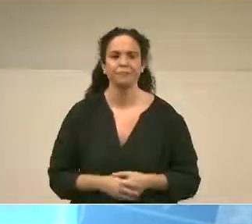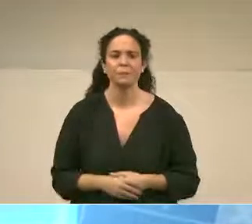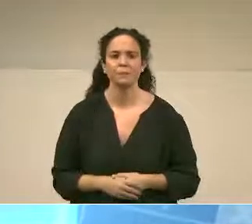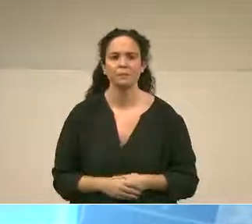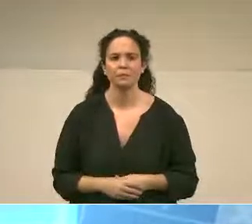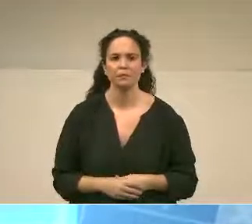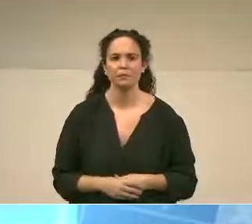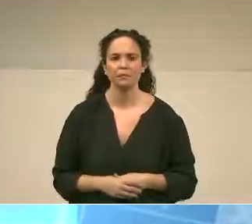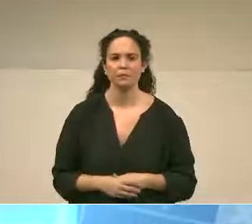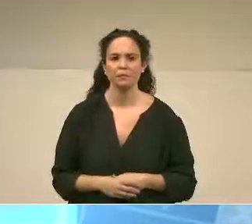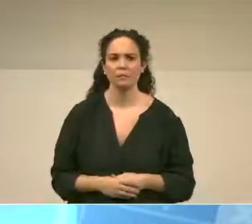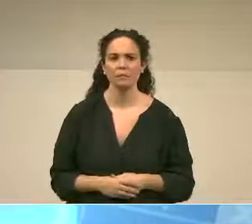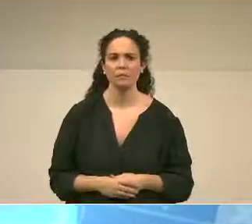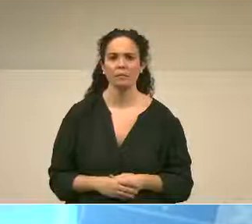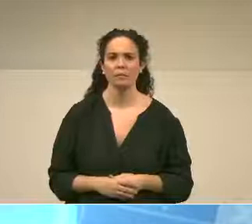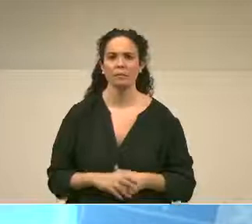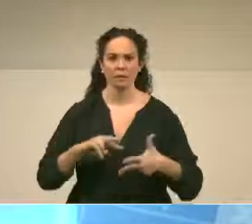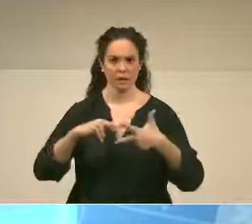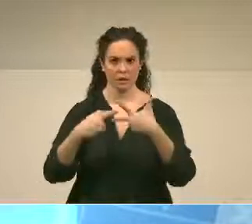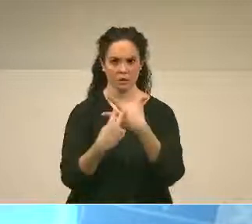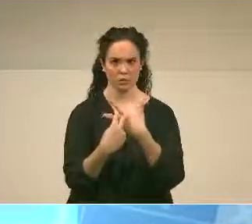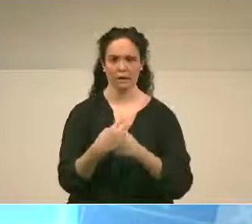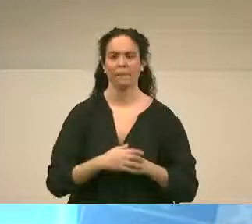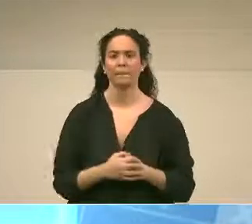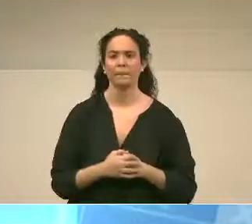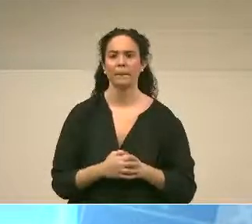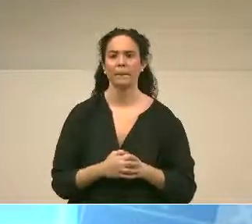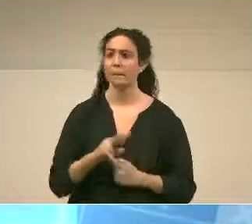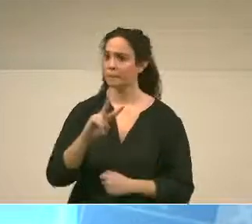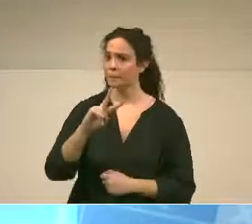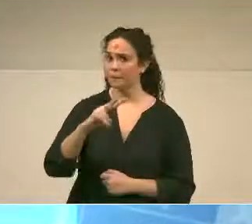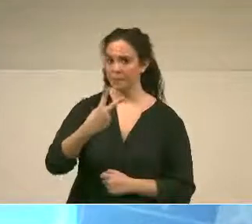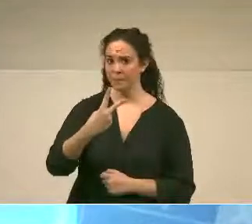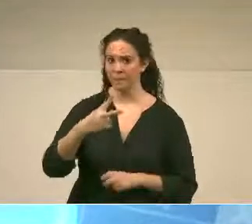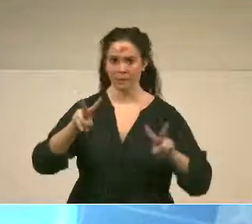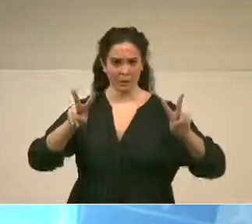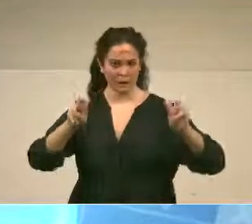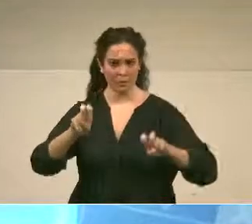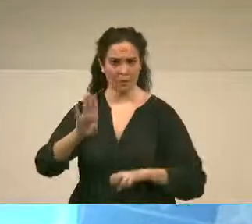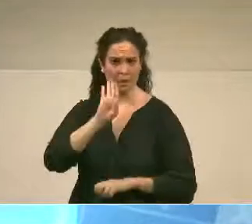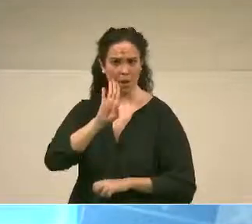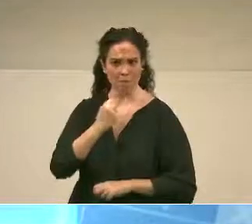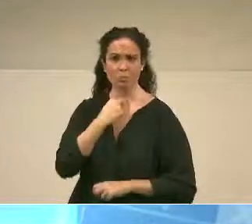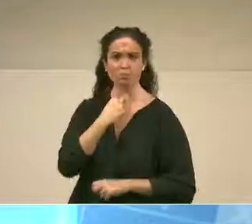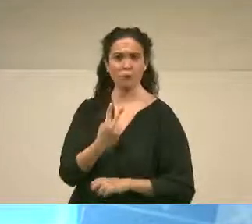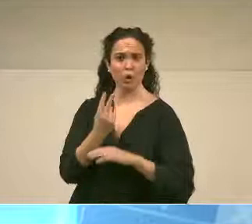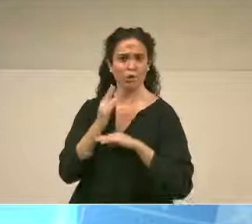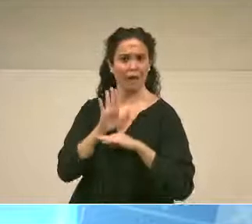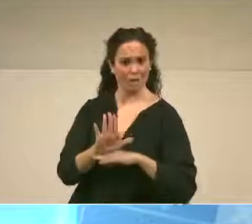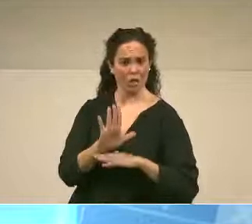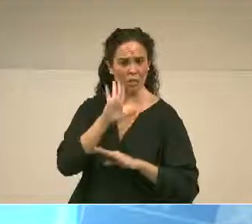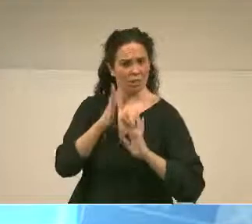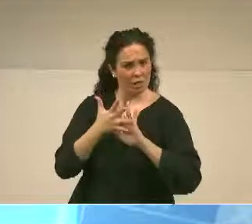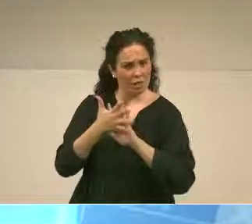transferencia. Bigarrenik aipatu baita ere, Zupiria sailburuak aipatzen zuen bezala,